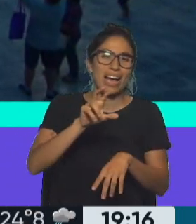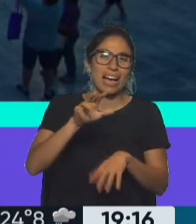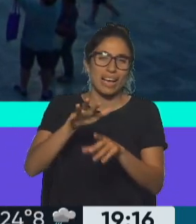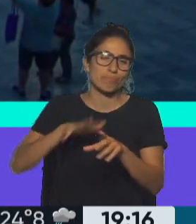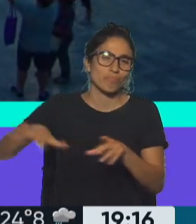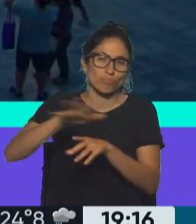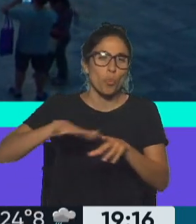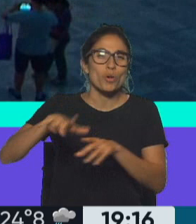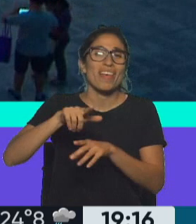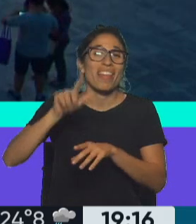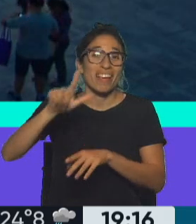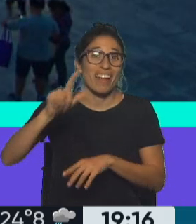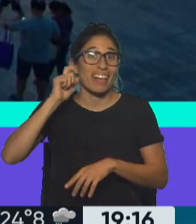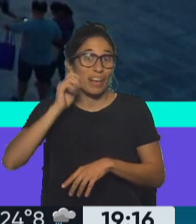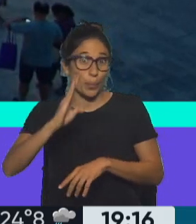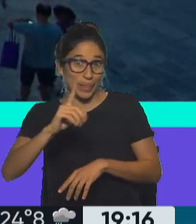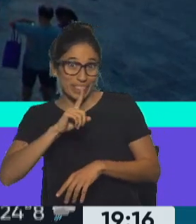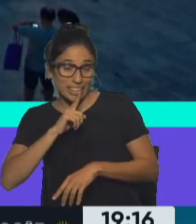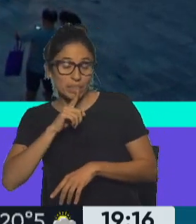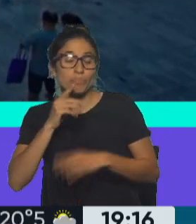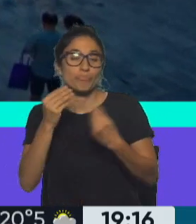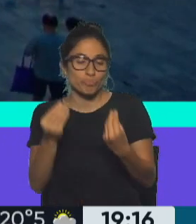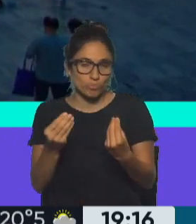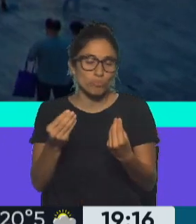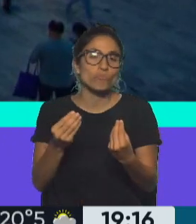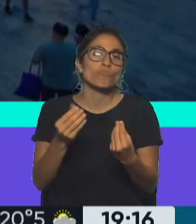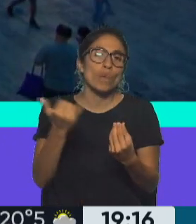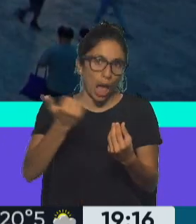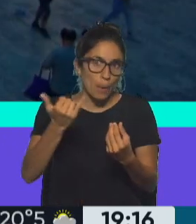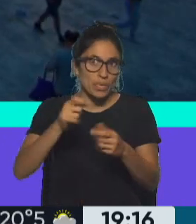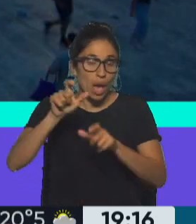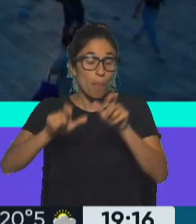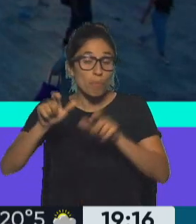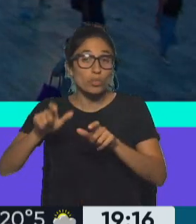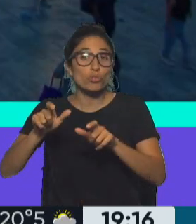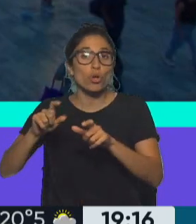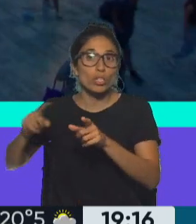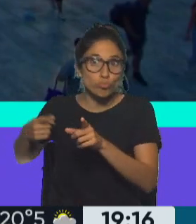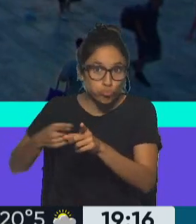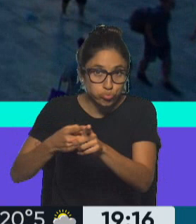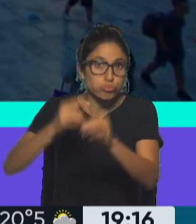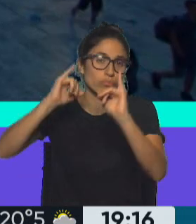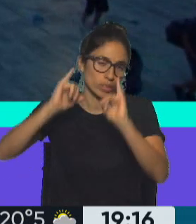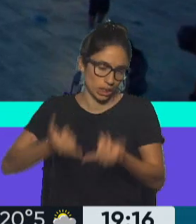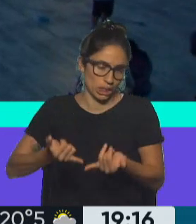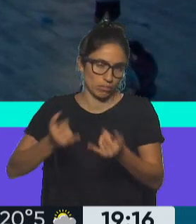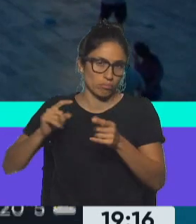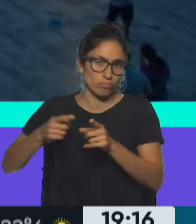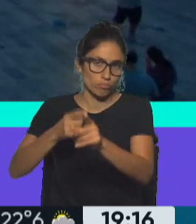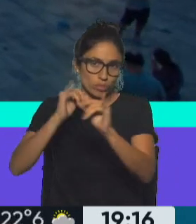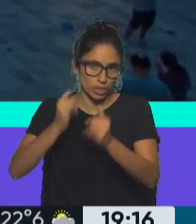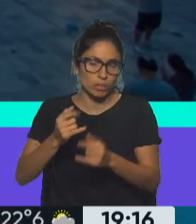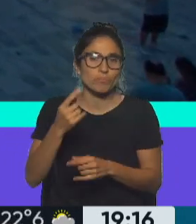sexual. Esas personas se cree, por un comentario del rabino Marshall Mayer, cuando fue la